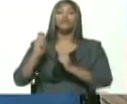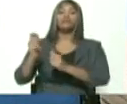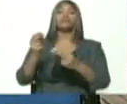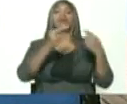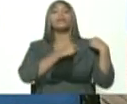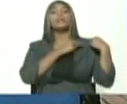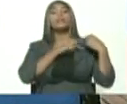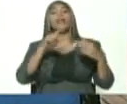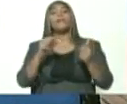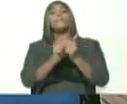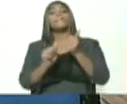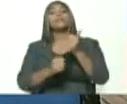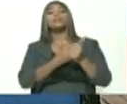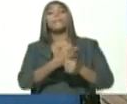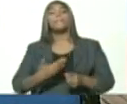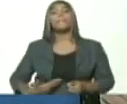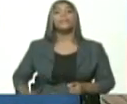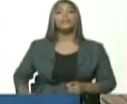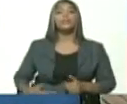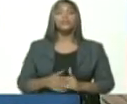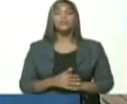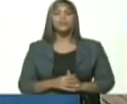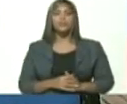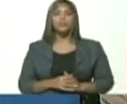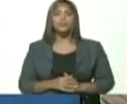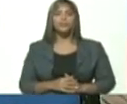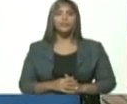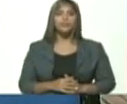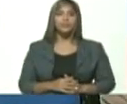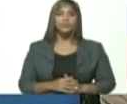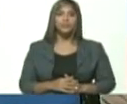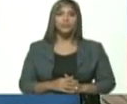como vicepresidente de